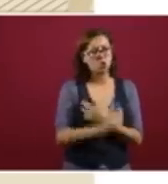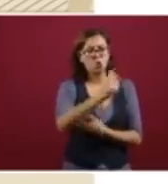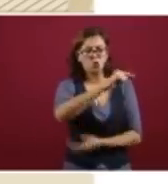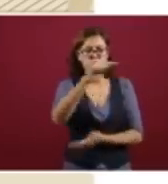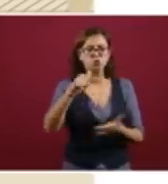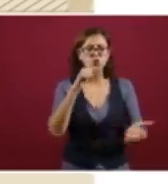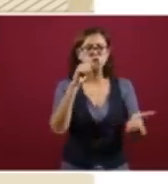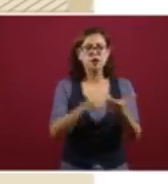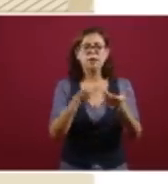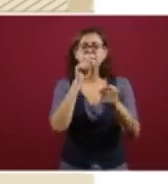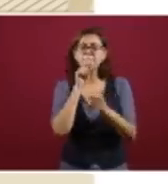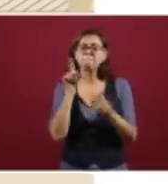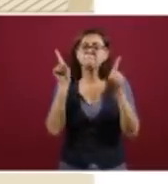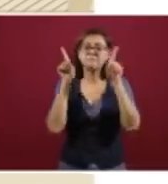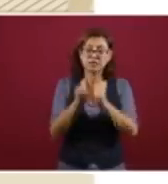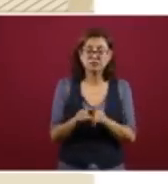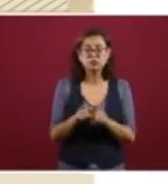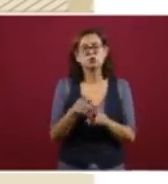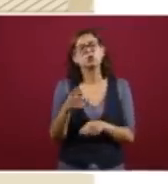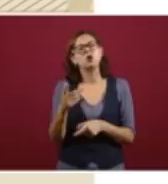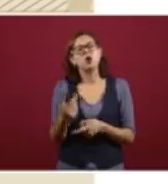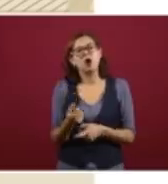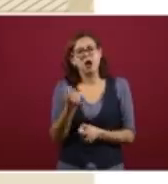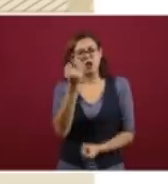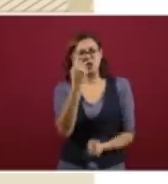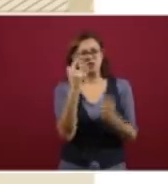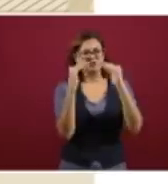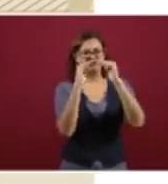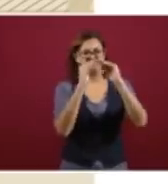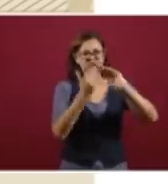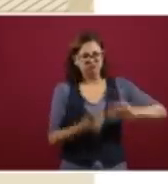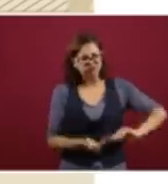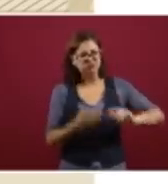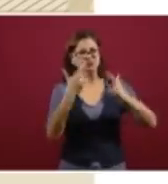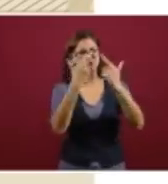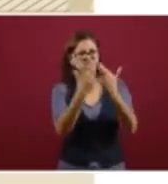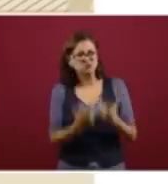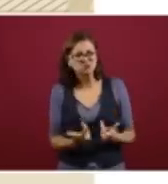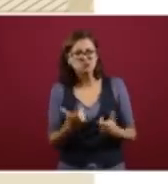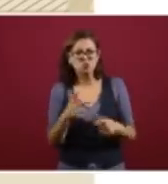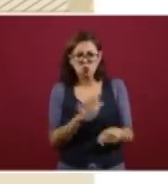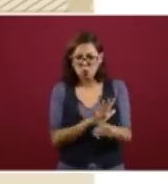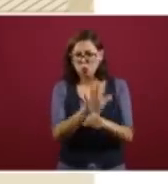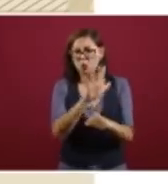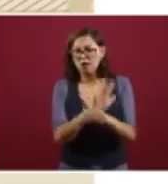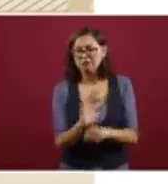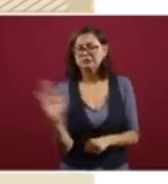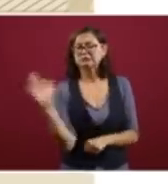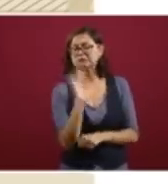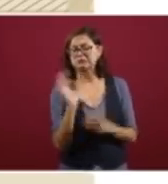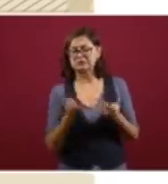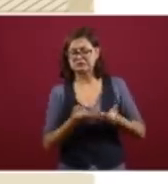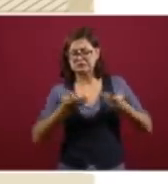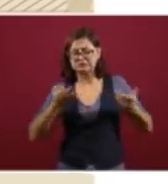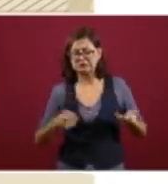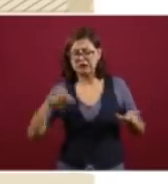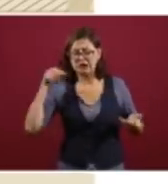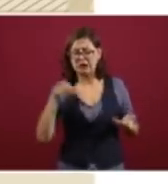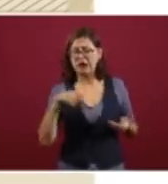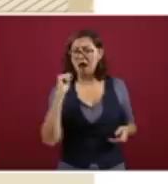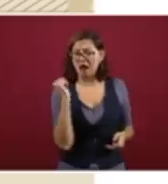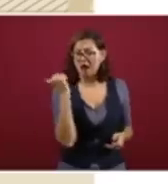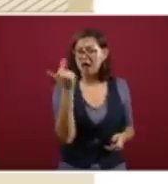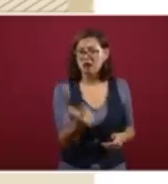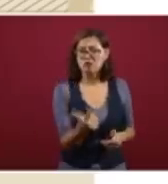en los asentamientos en donde hubo vivienda dañada y que una de las causas pudo haber sido además el que se encuentran en